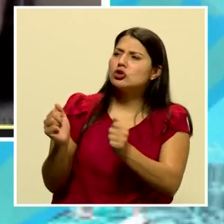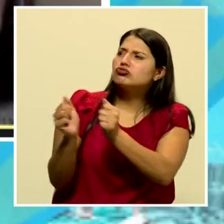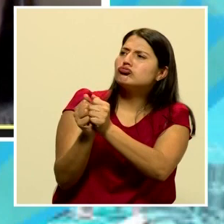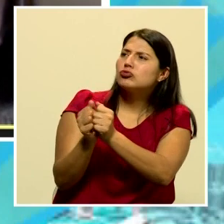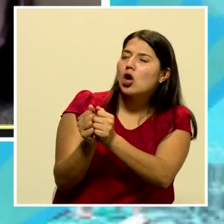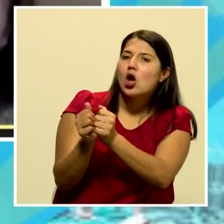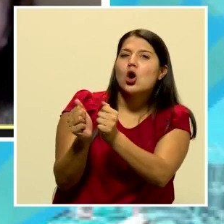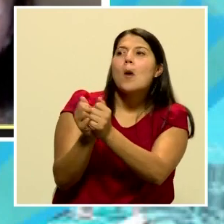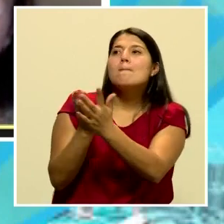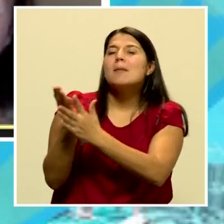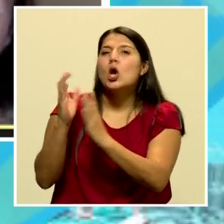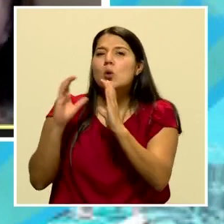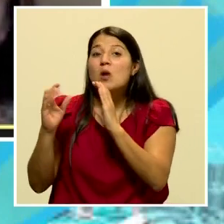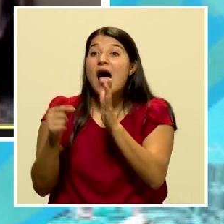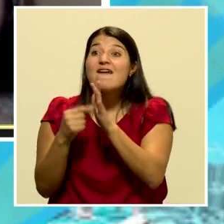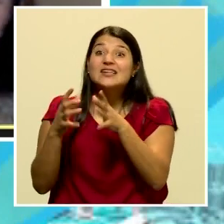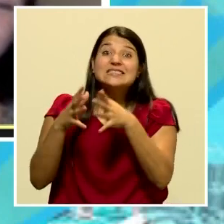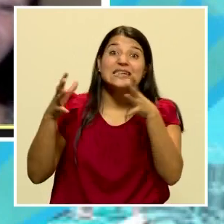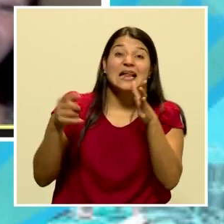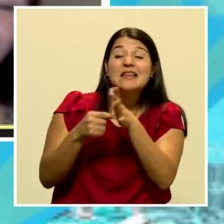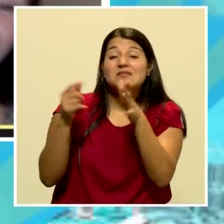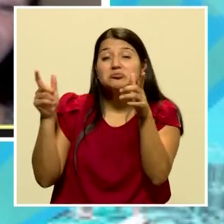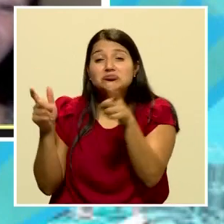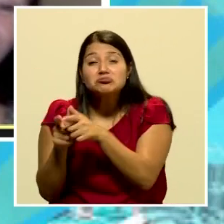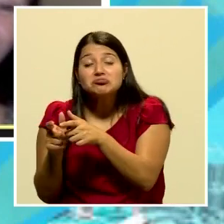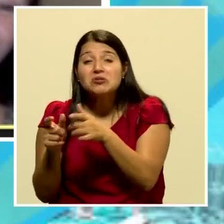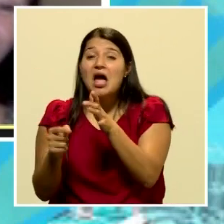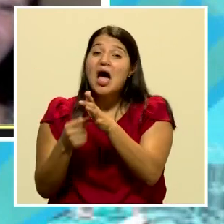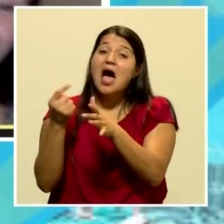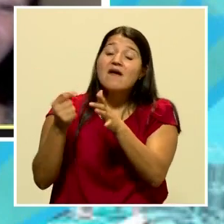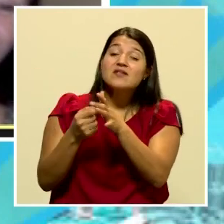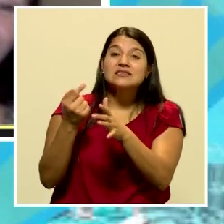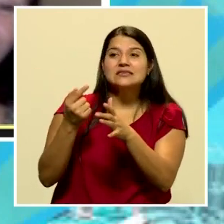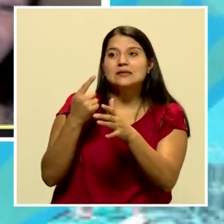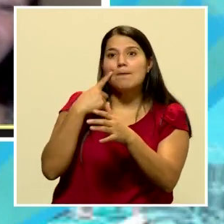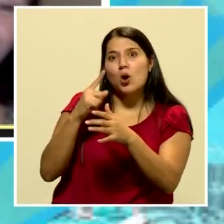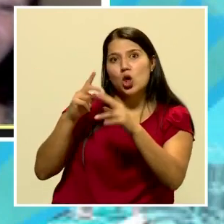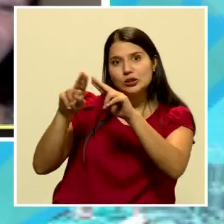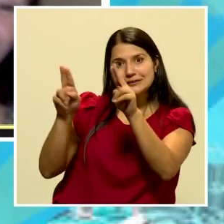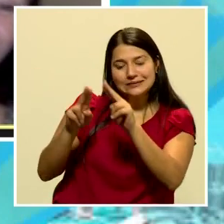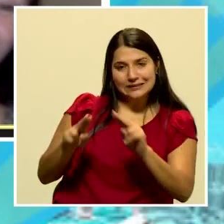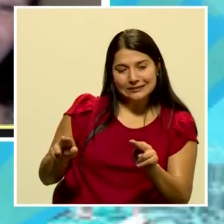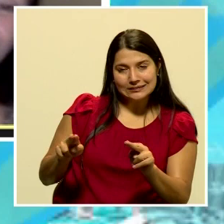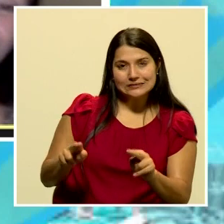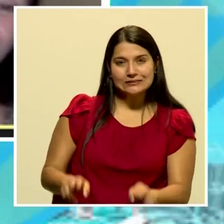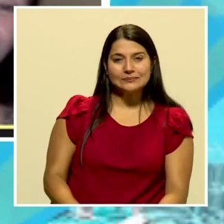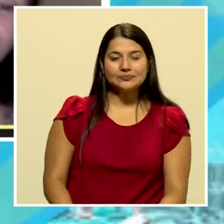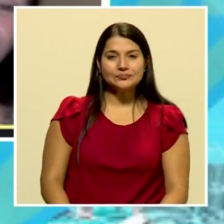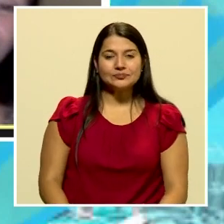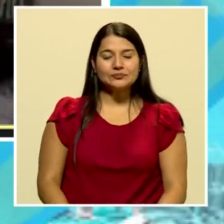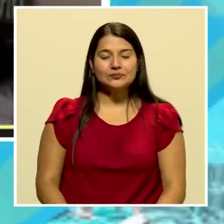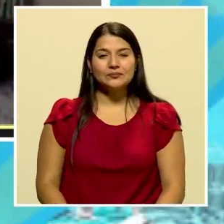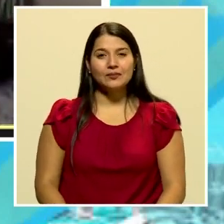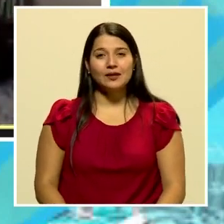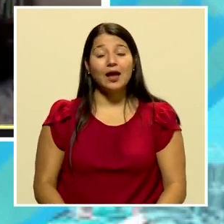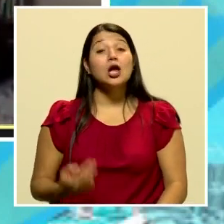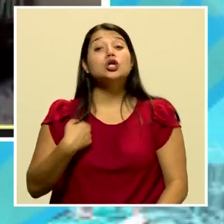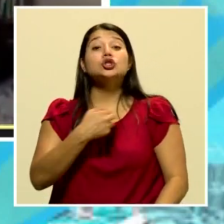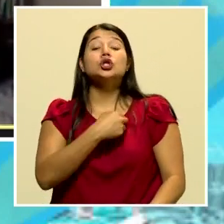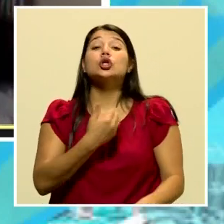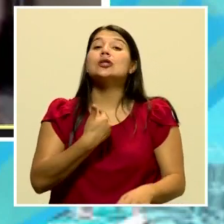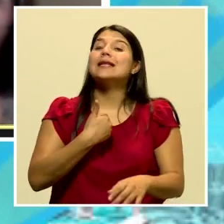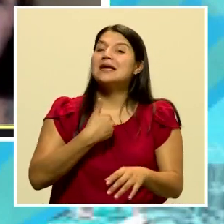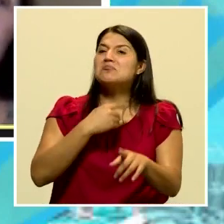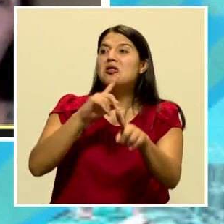medios grandes, a veces son medios muy pequeñitos, a veces son medios digitales, tenemos